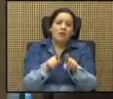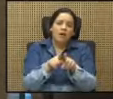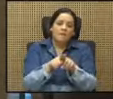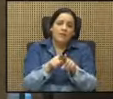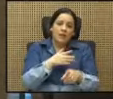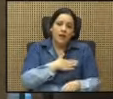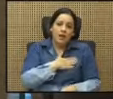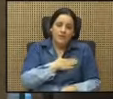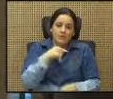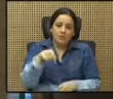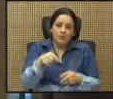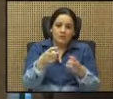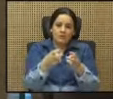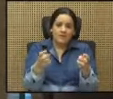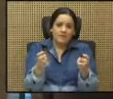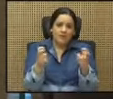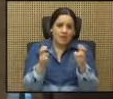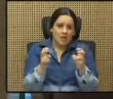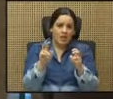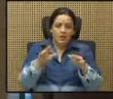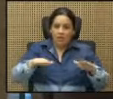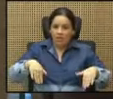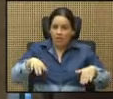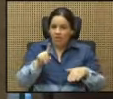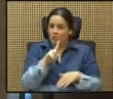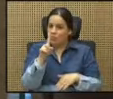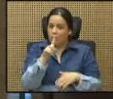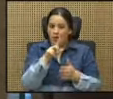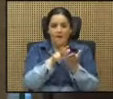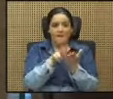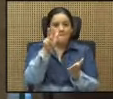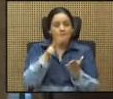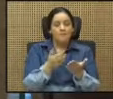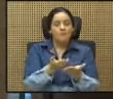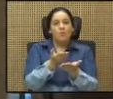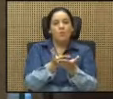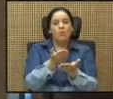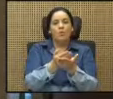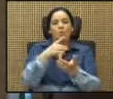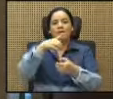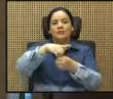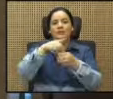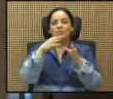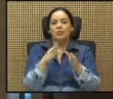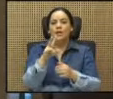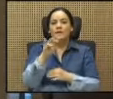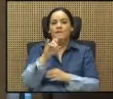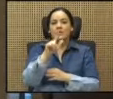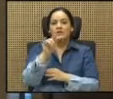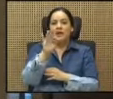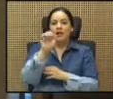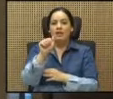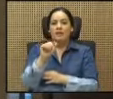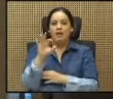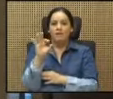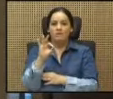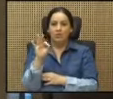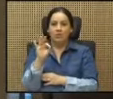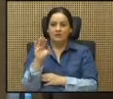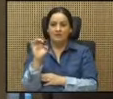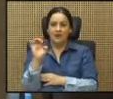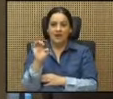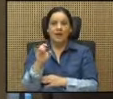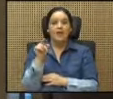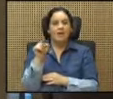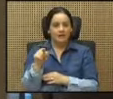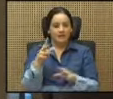plenario legislativo no haya aprobado la moción del diputado Villalta Flores Estrada, la cual hacía